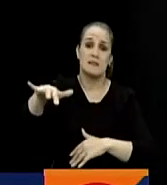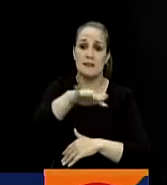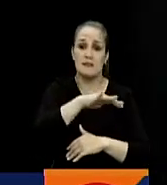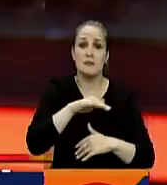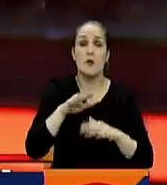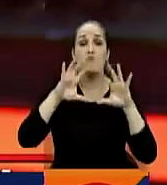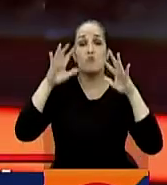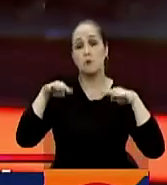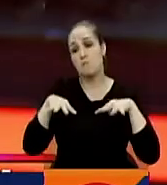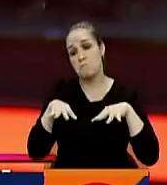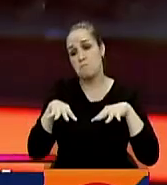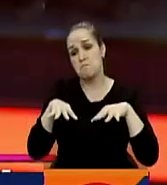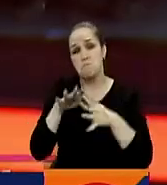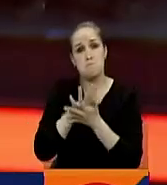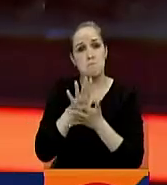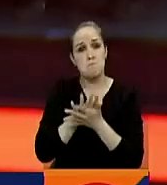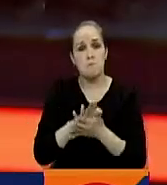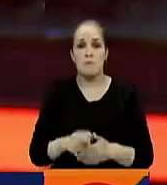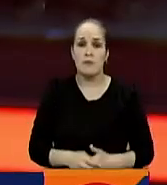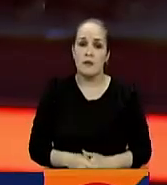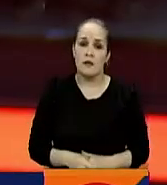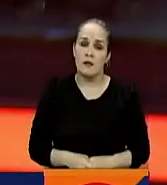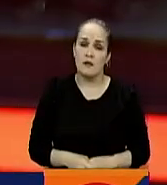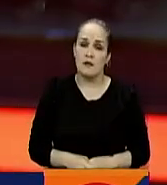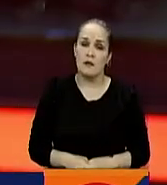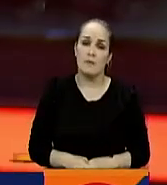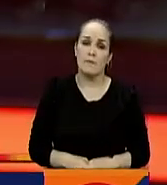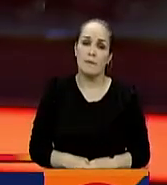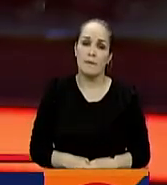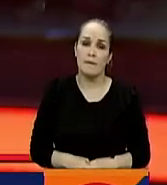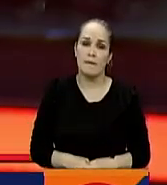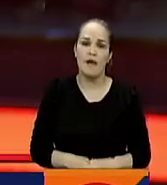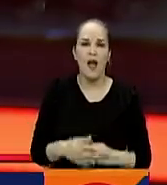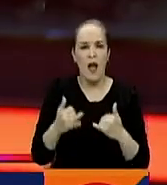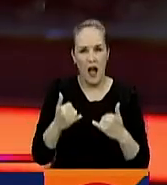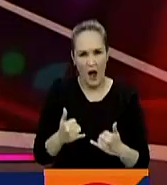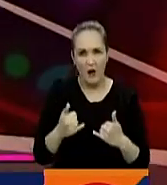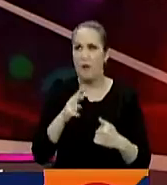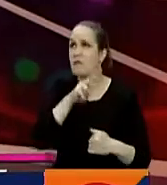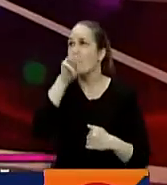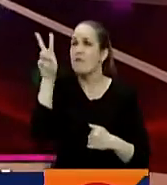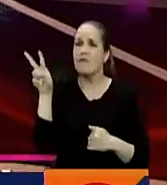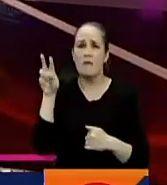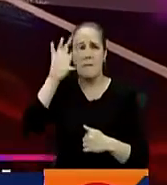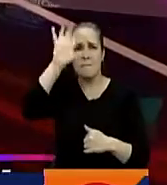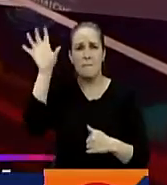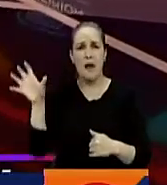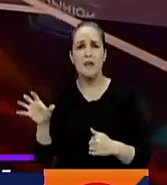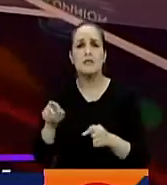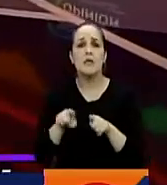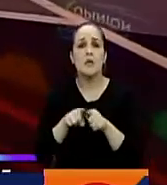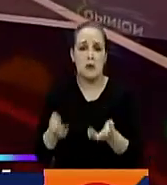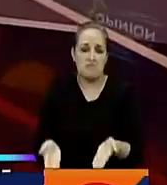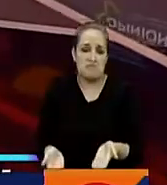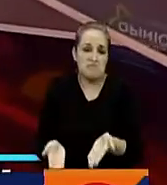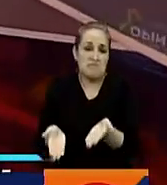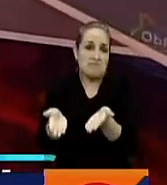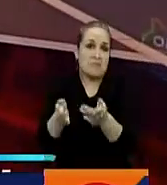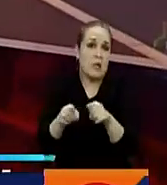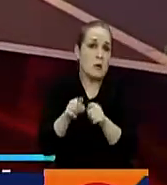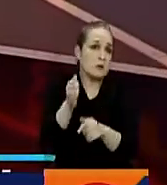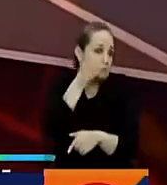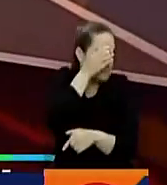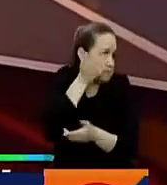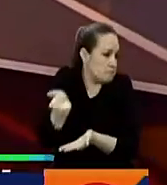impávida del mundo. Ha habido una actitud permisiva en toda la prensa occidental, en